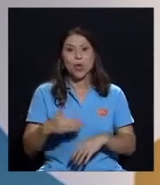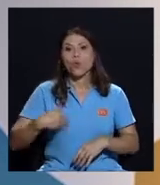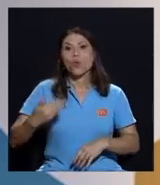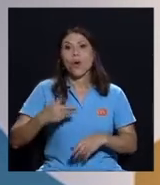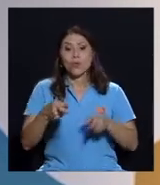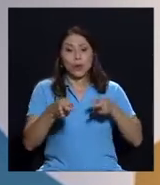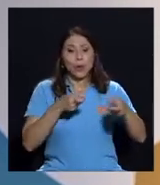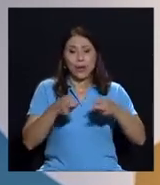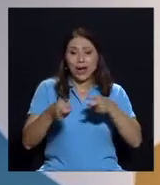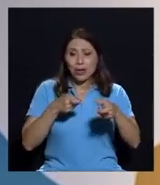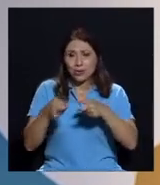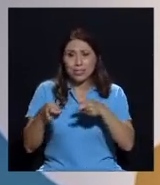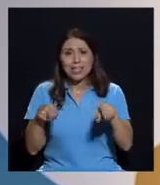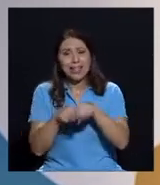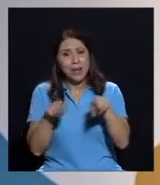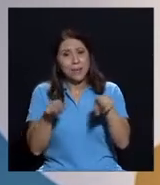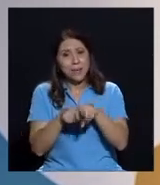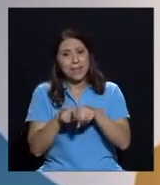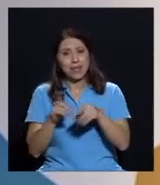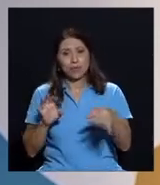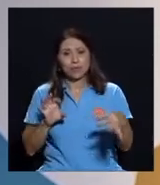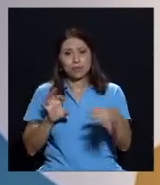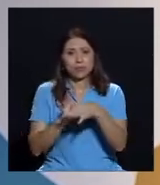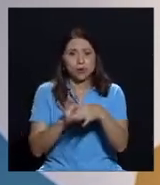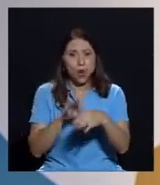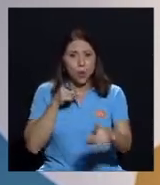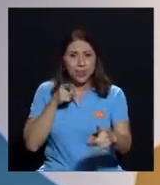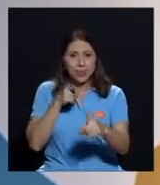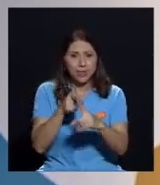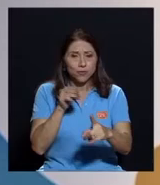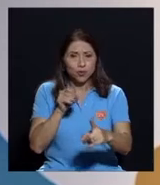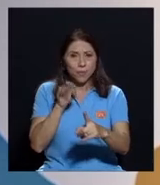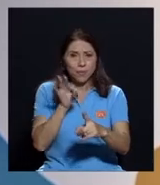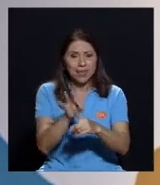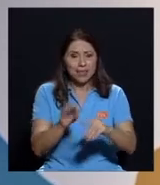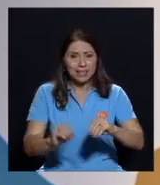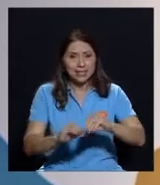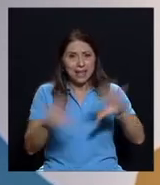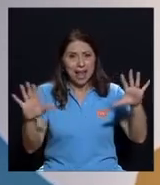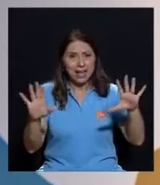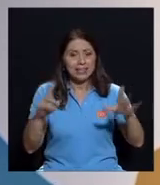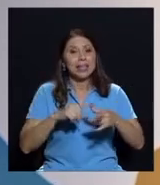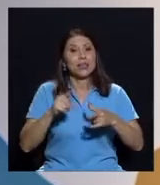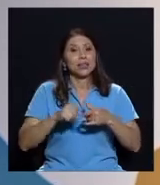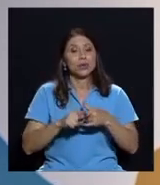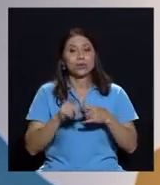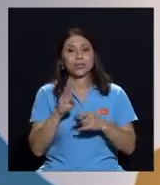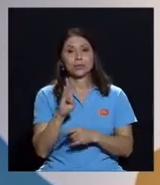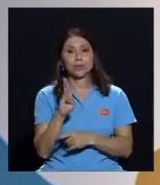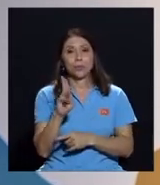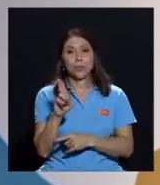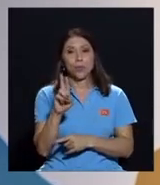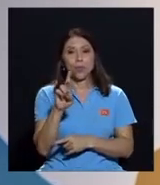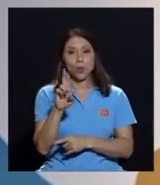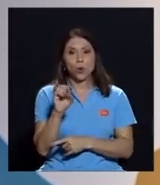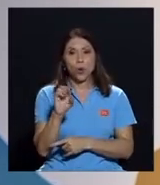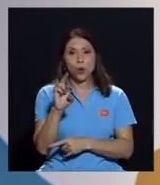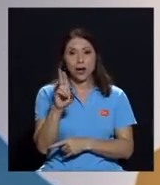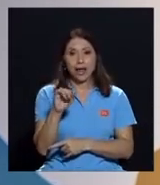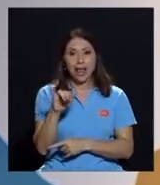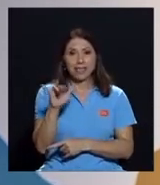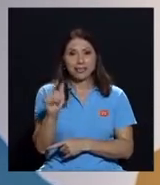se les trazan objetivos comunes y objetivos claros y metas claras la burocracia tiene un sesgo como decía webber de ser aburrida y